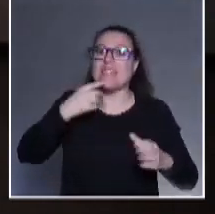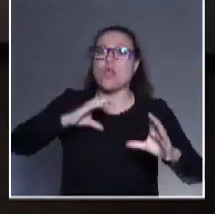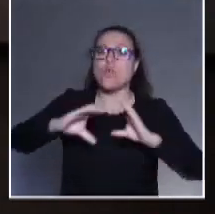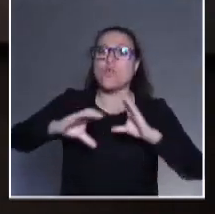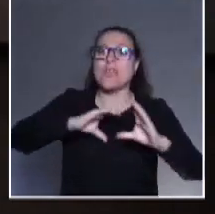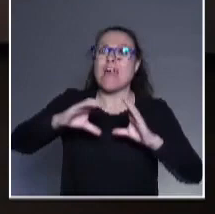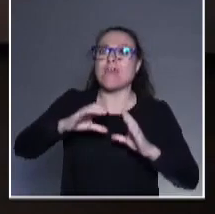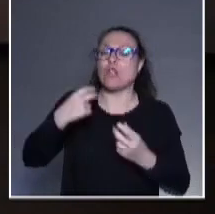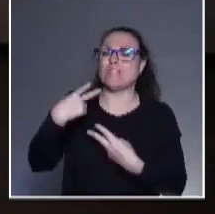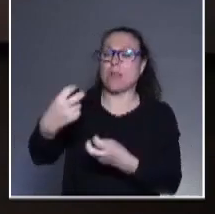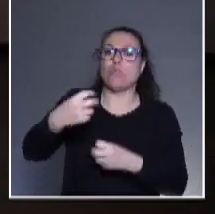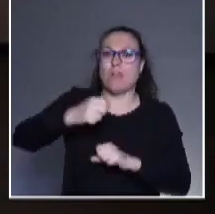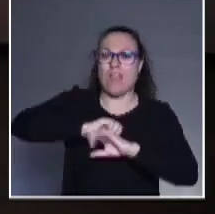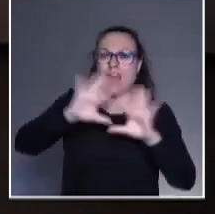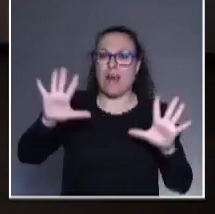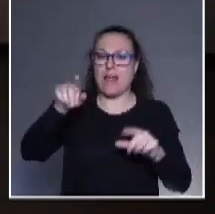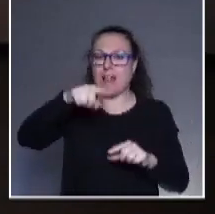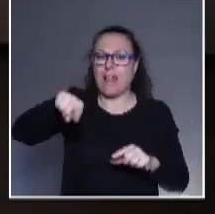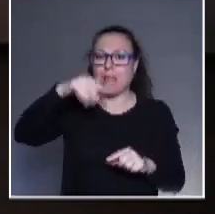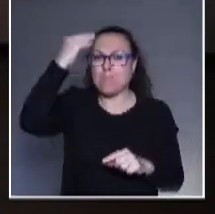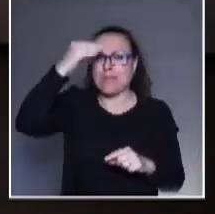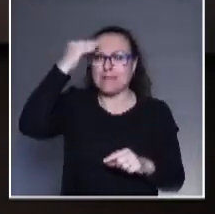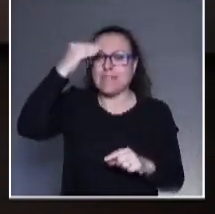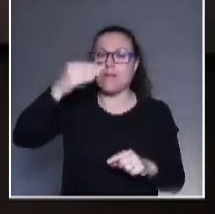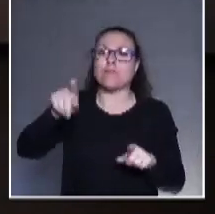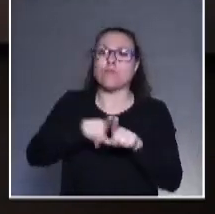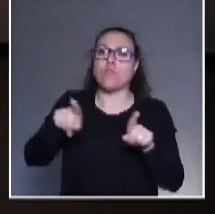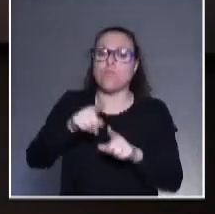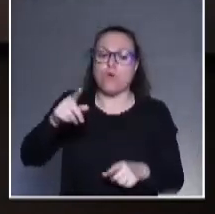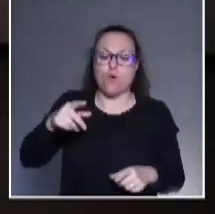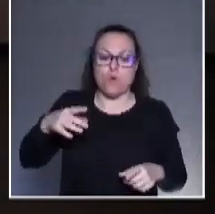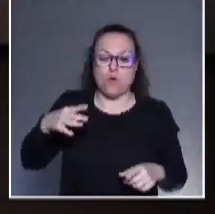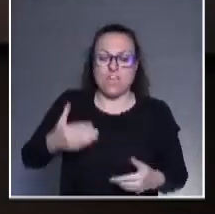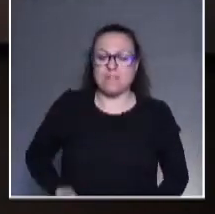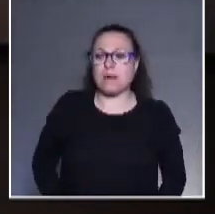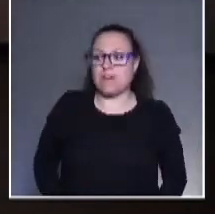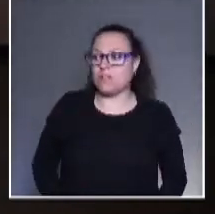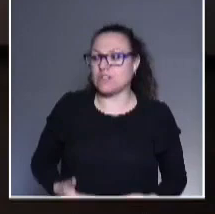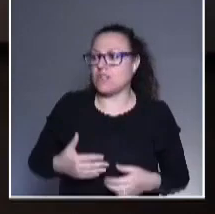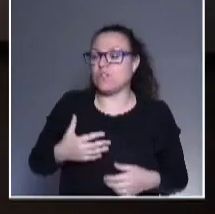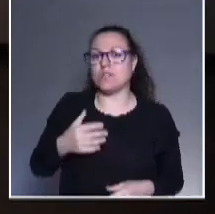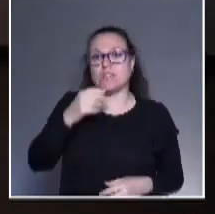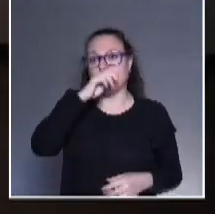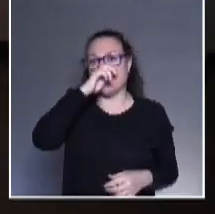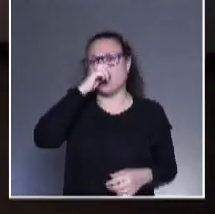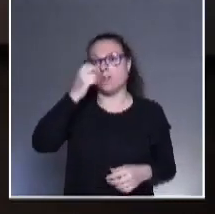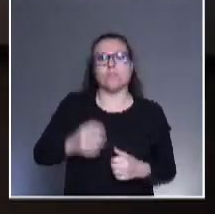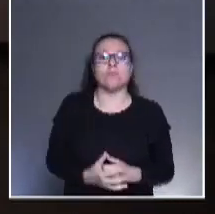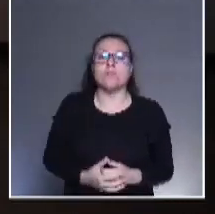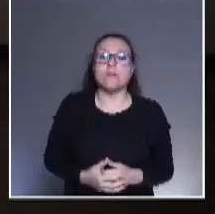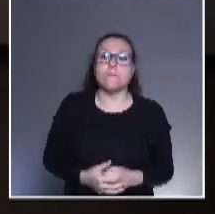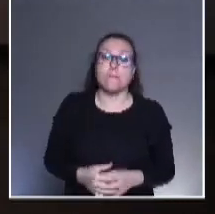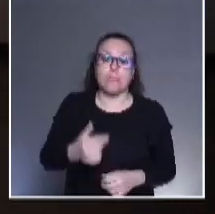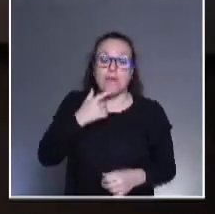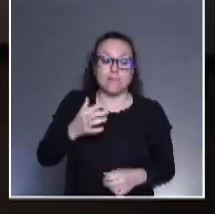clara, pensarais que era una especie de broma, una ironía, un oxímoron, algún tipo de recurso